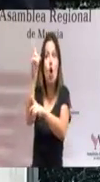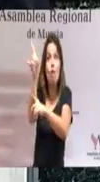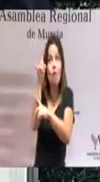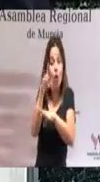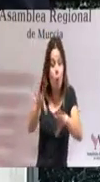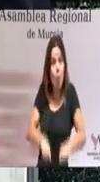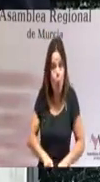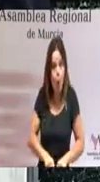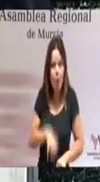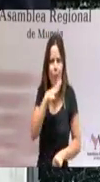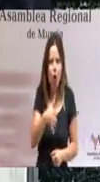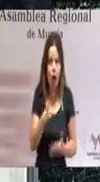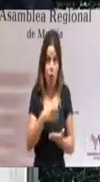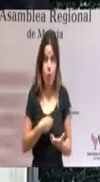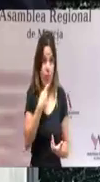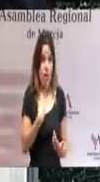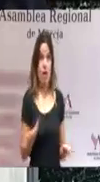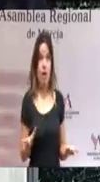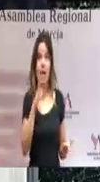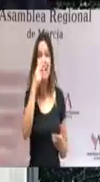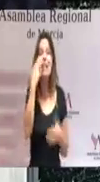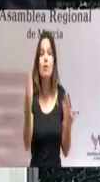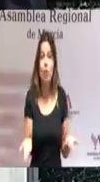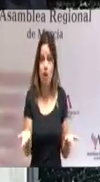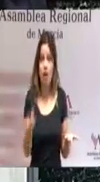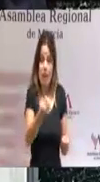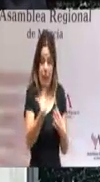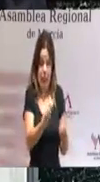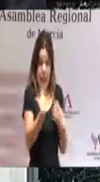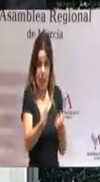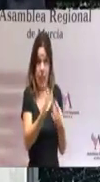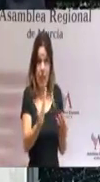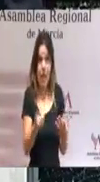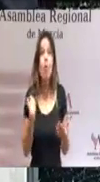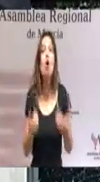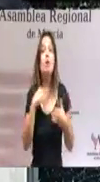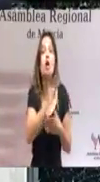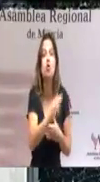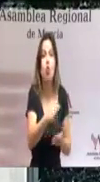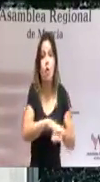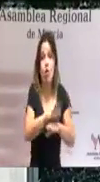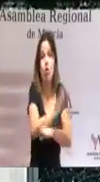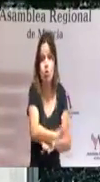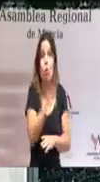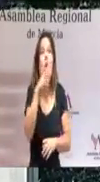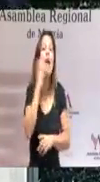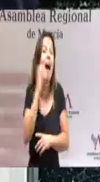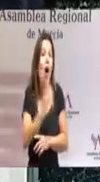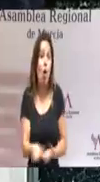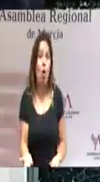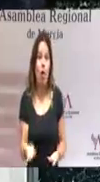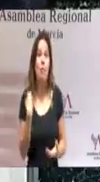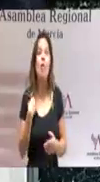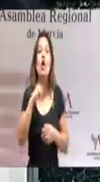región de Murcia? No, dígalo usted. ¿Qué intereses tienen? Dígalo usted. Es su responsabilidad, es su gobierno, es Mariano Rajoy,